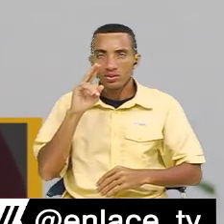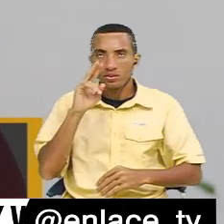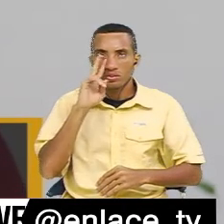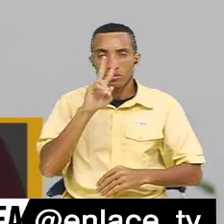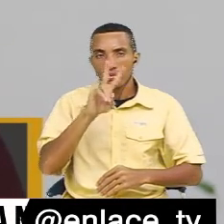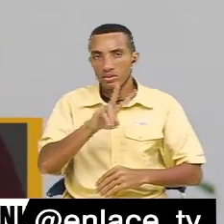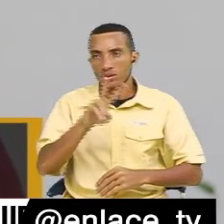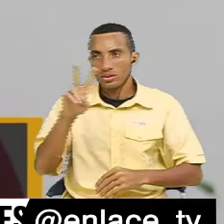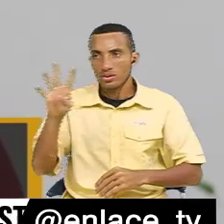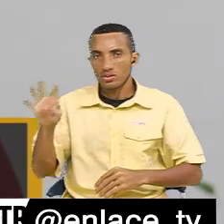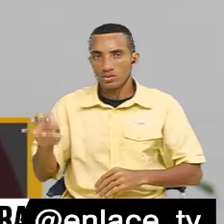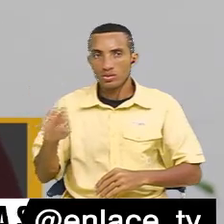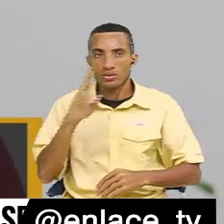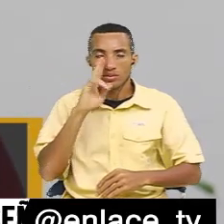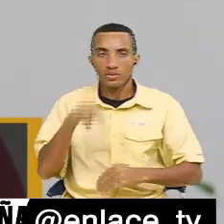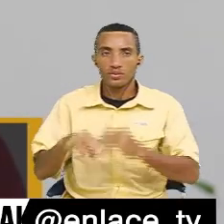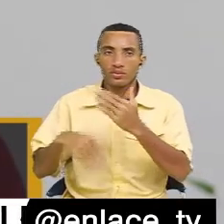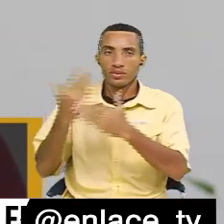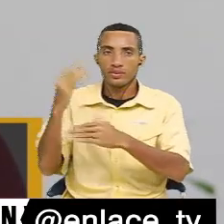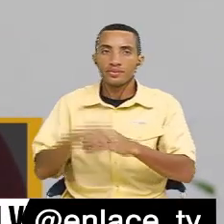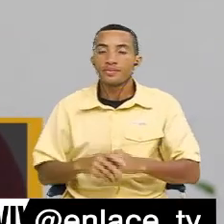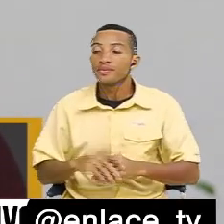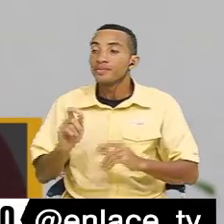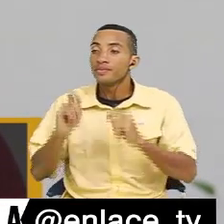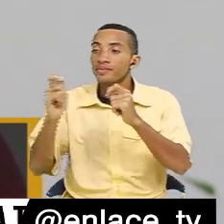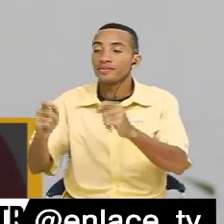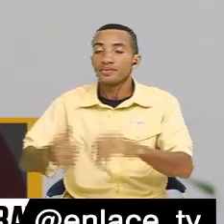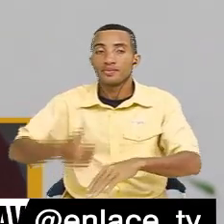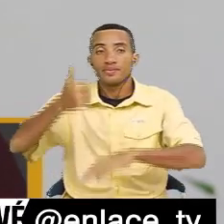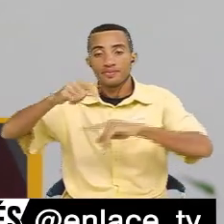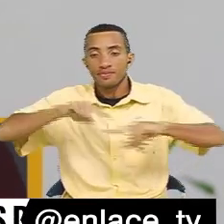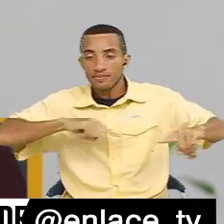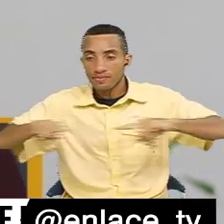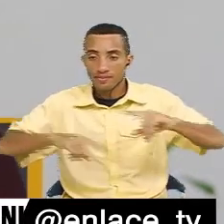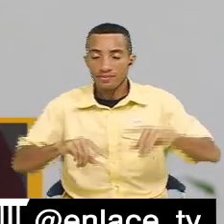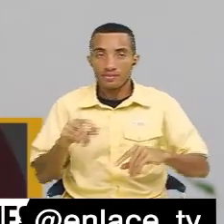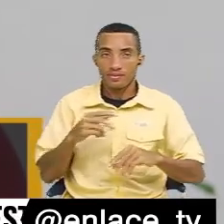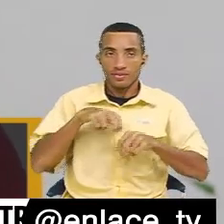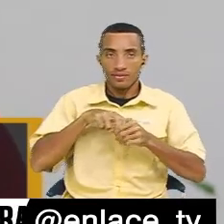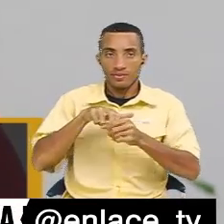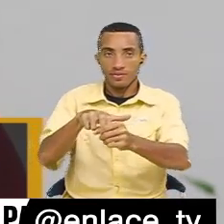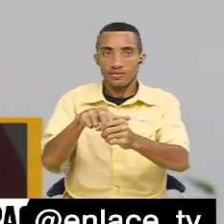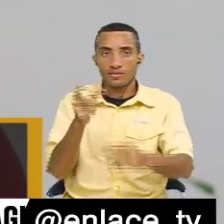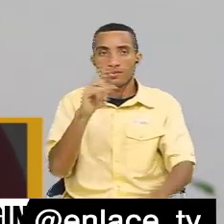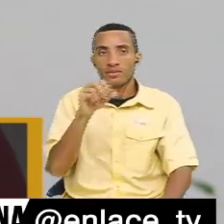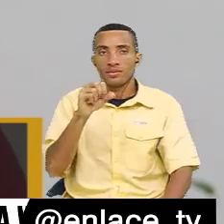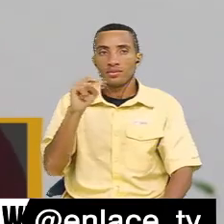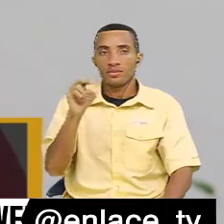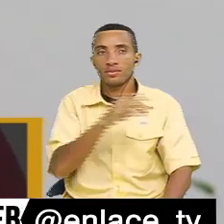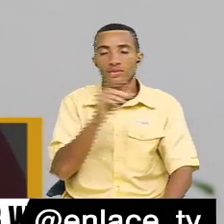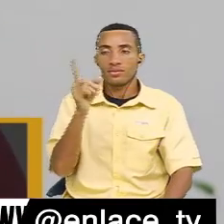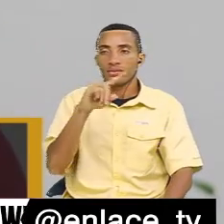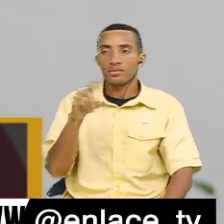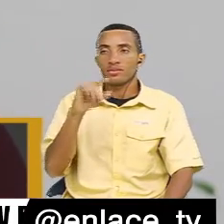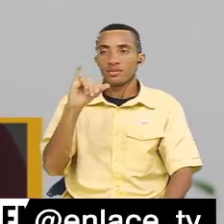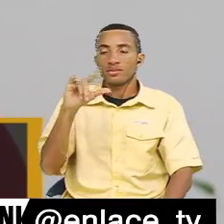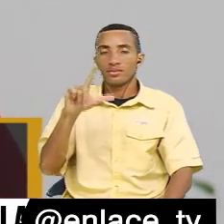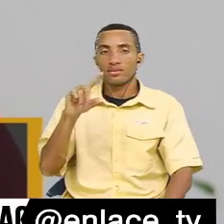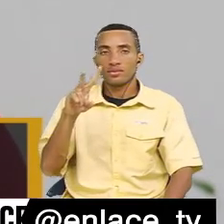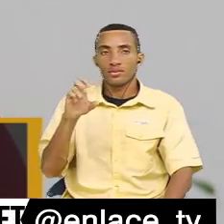noche, la comunicación del gerente de transporte San Silvestre, el doctor Hormiga, donde nos comunicaba que lo habían